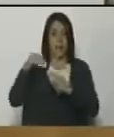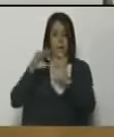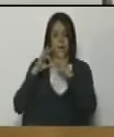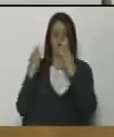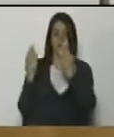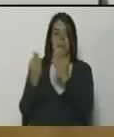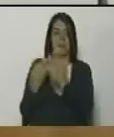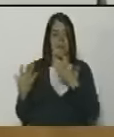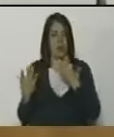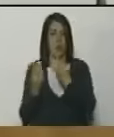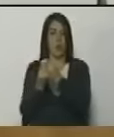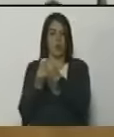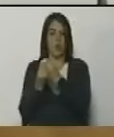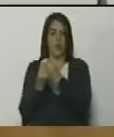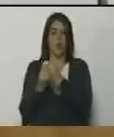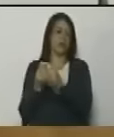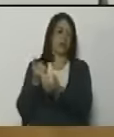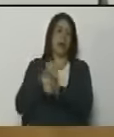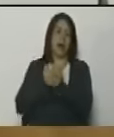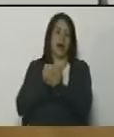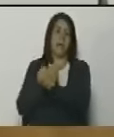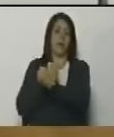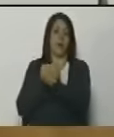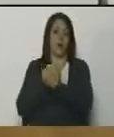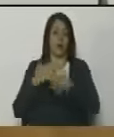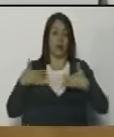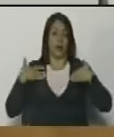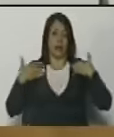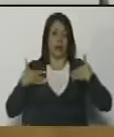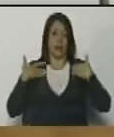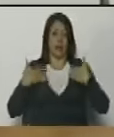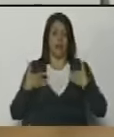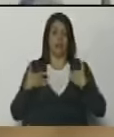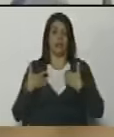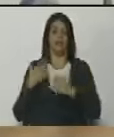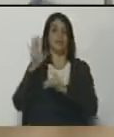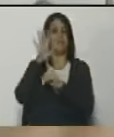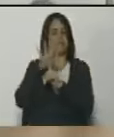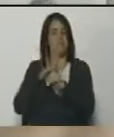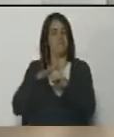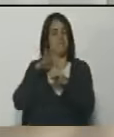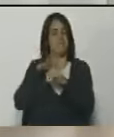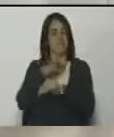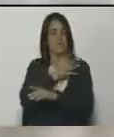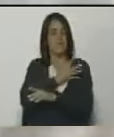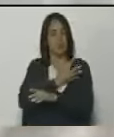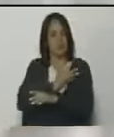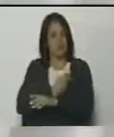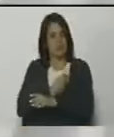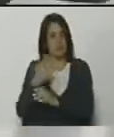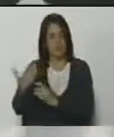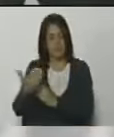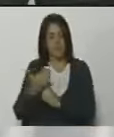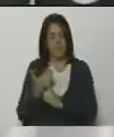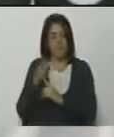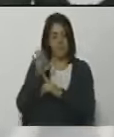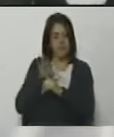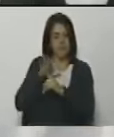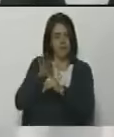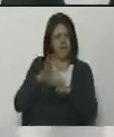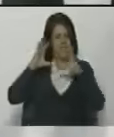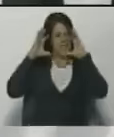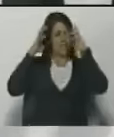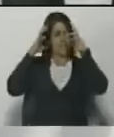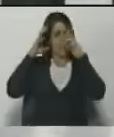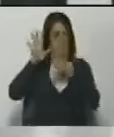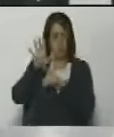de la familia. Nos brindan amor, nos dan alegría, nos consuelan en momentos de tristeza, nos ayudan a reducir el